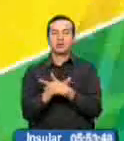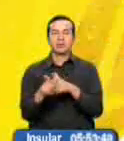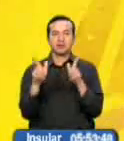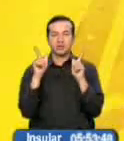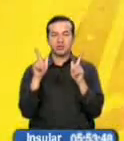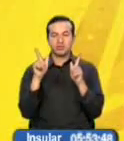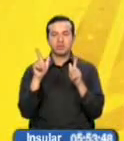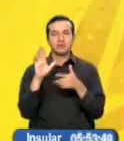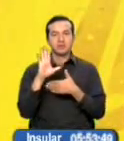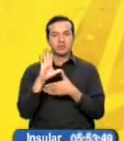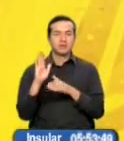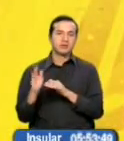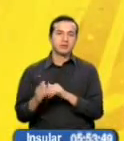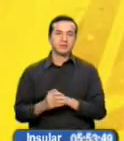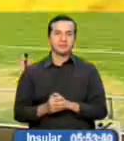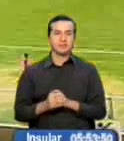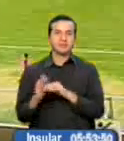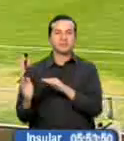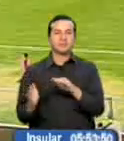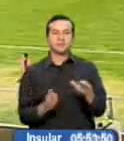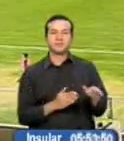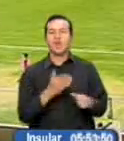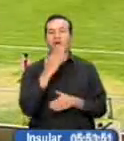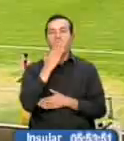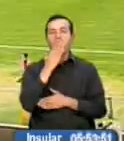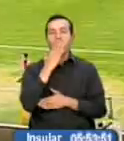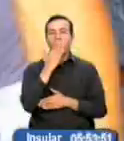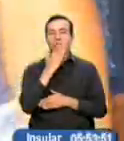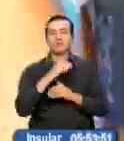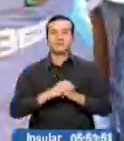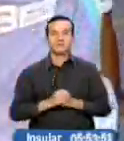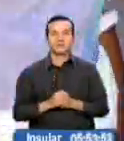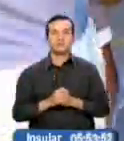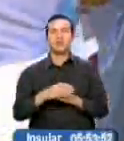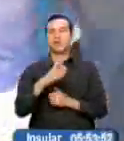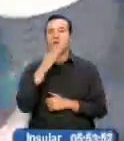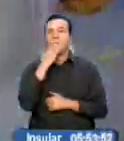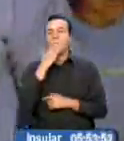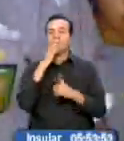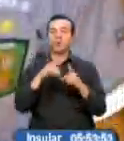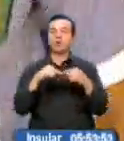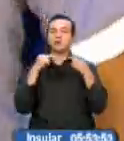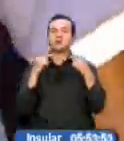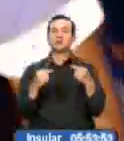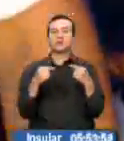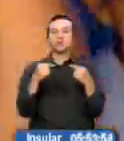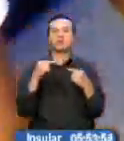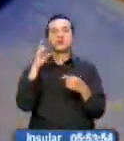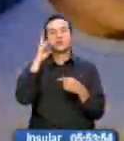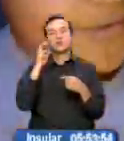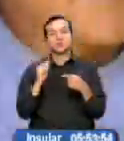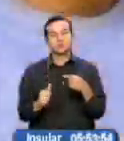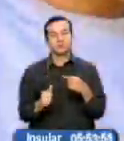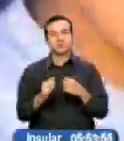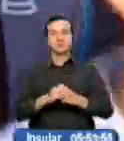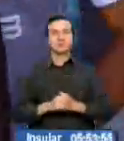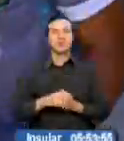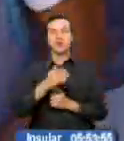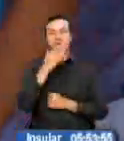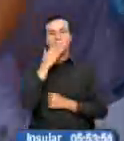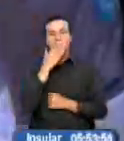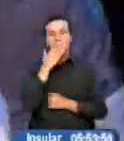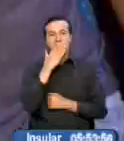de América. En el Estadio Gonzalo Pozo Ripalda, Sociedad Deportiva Aucas enfrentaba al Deportivo Cuenca.